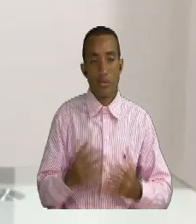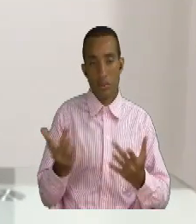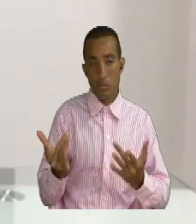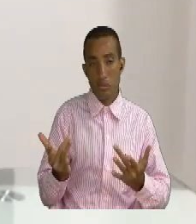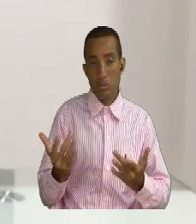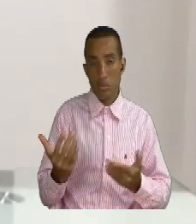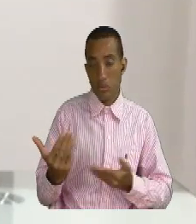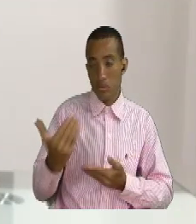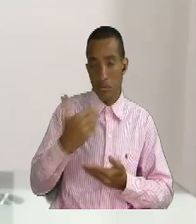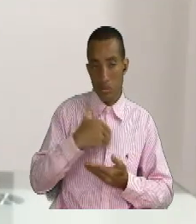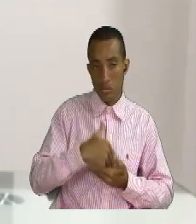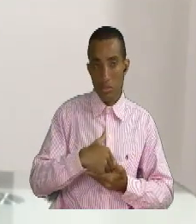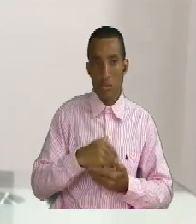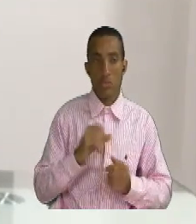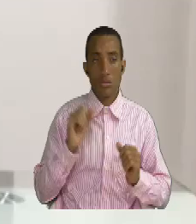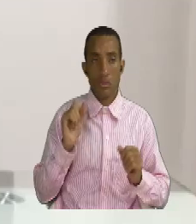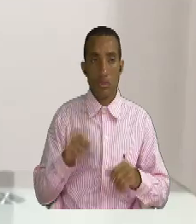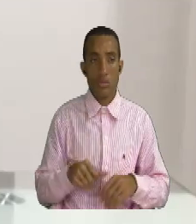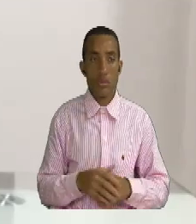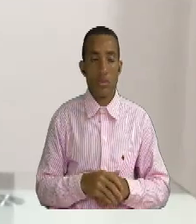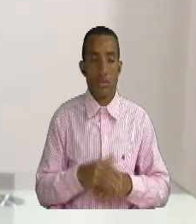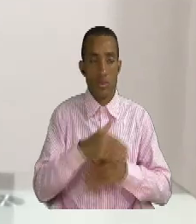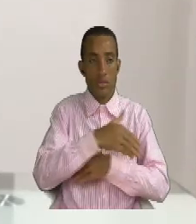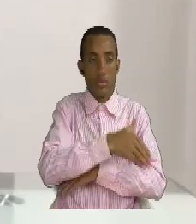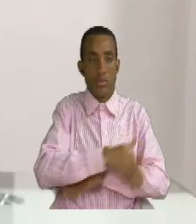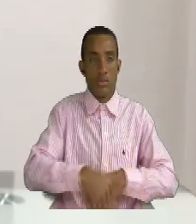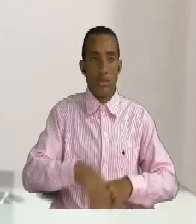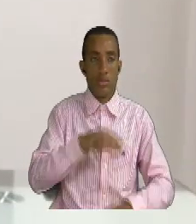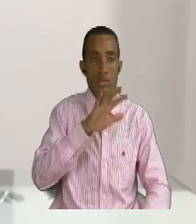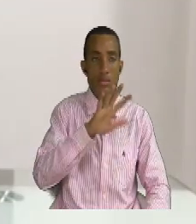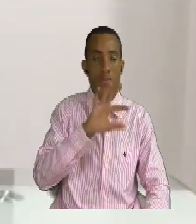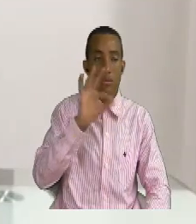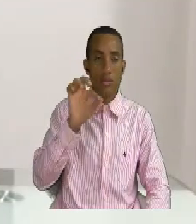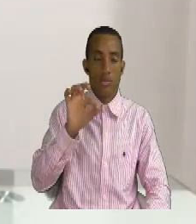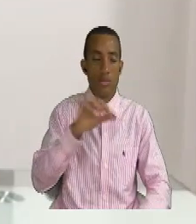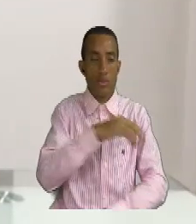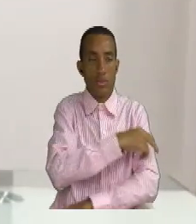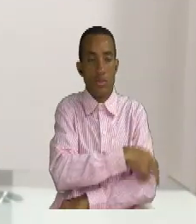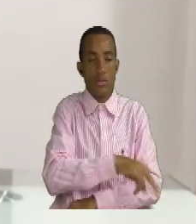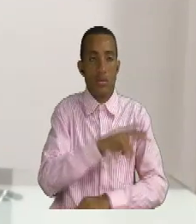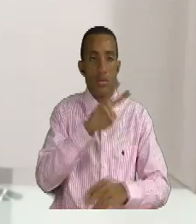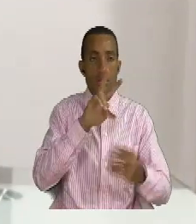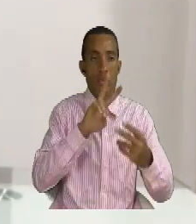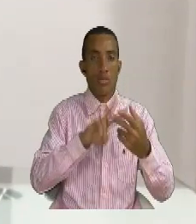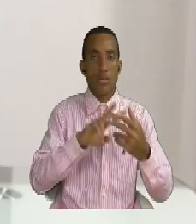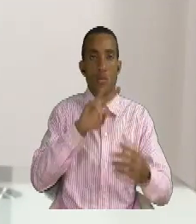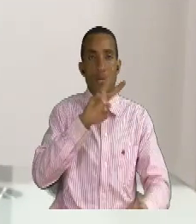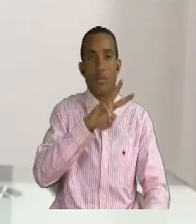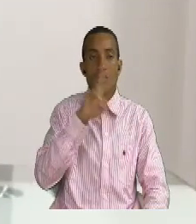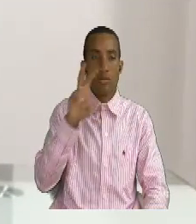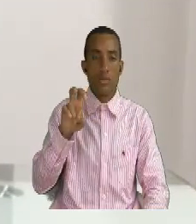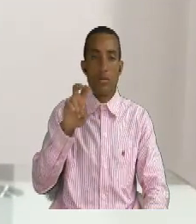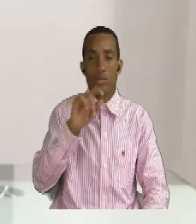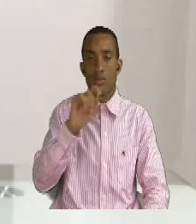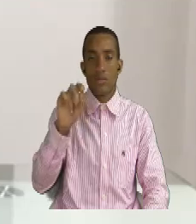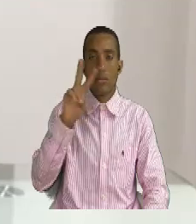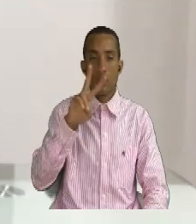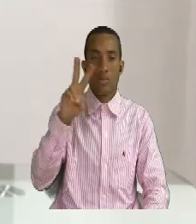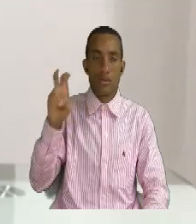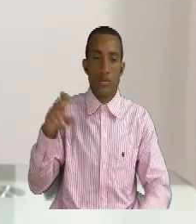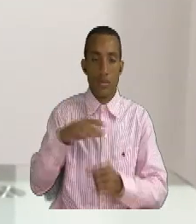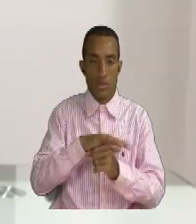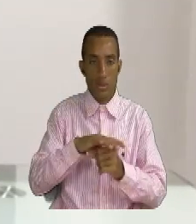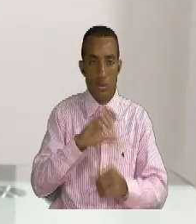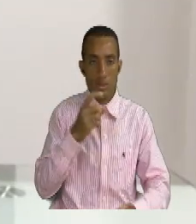en Cardiofitness IPS, en la calle 58, número 2717, en Barrio Galán, para poderlos atender con